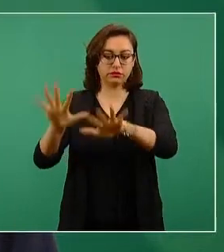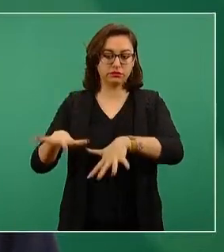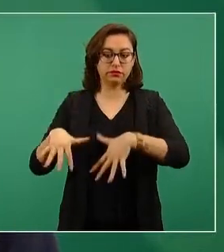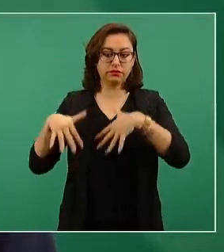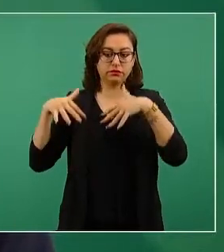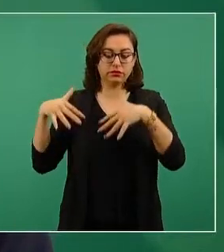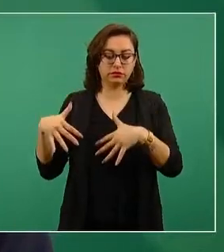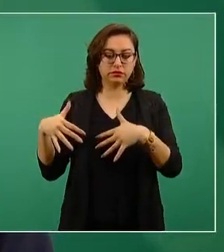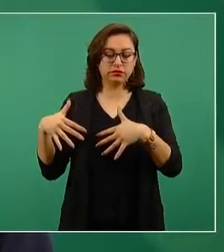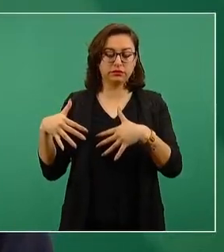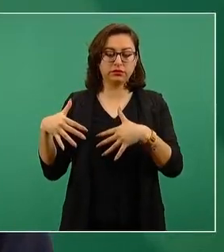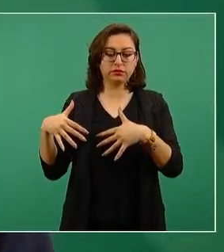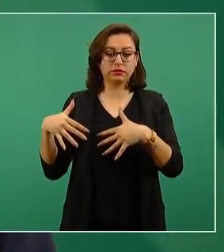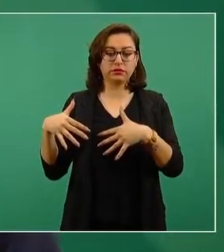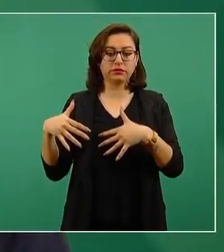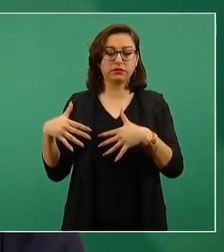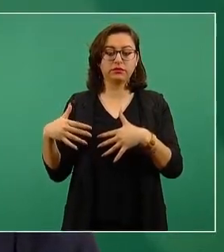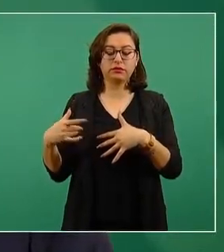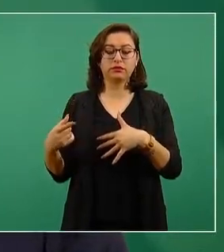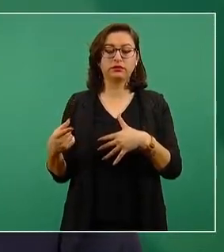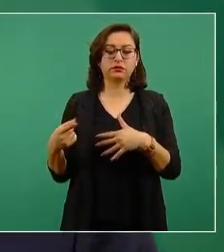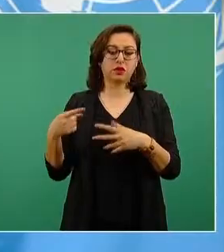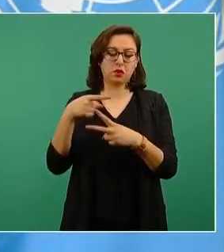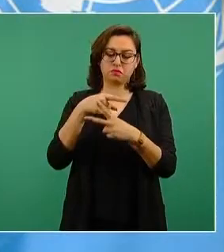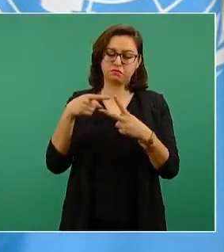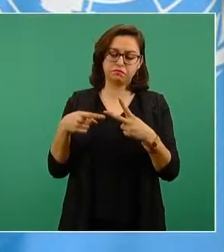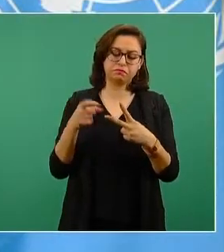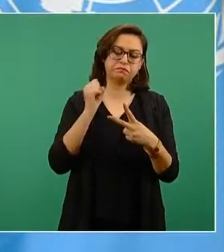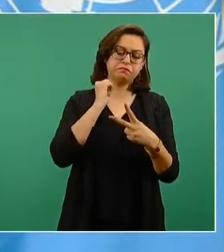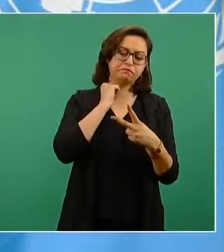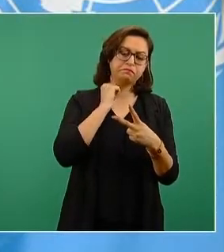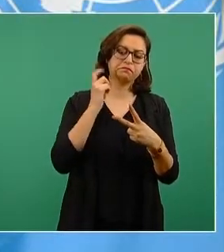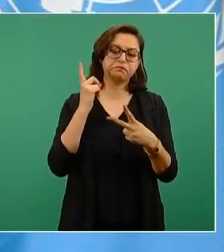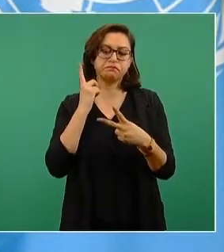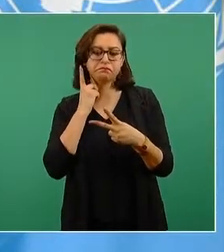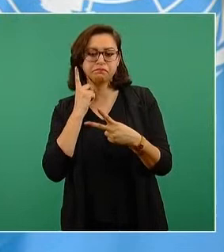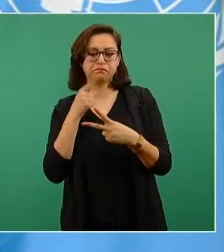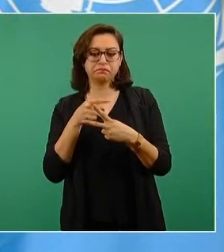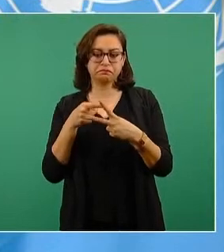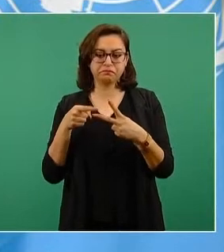en México, tanto en la Cámara de Diputados como en la Cámara de Senadores,